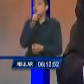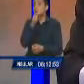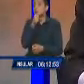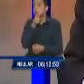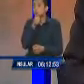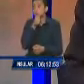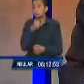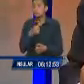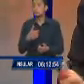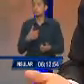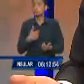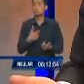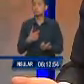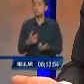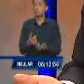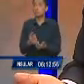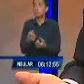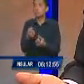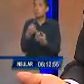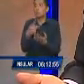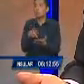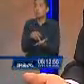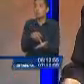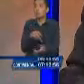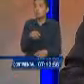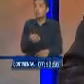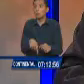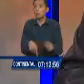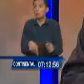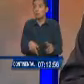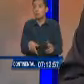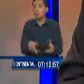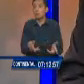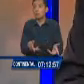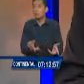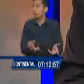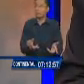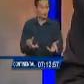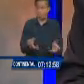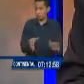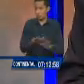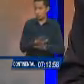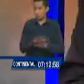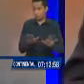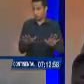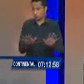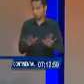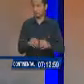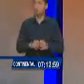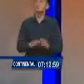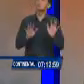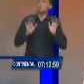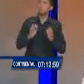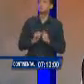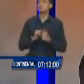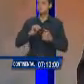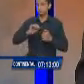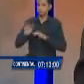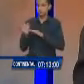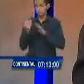les van a salir a decir que ya no hay de dónde pagarles sus pensiones. Ahora, los fondos previsionales no pueden estar ociosos.